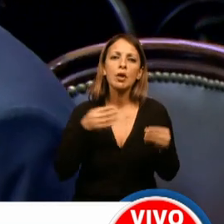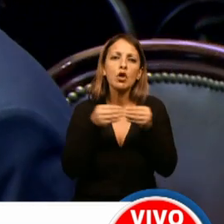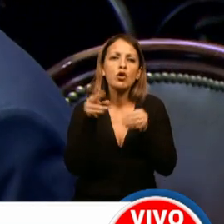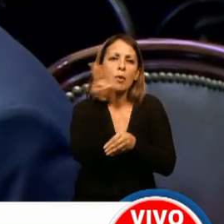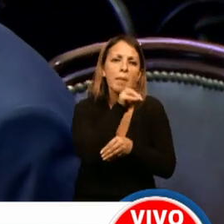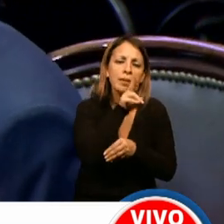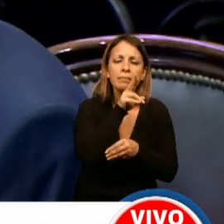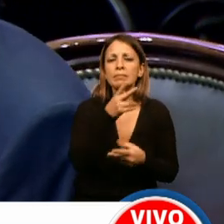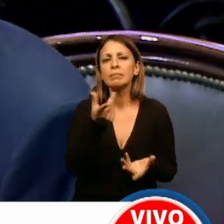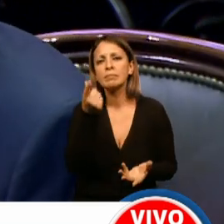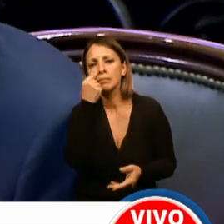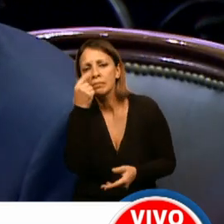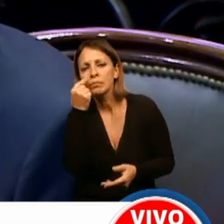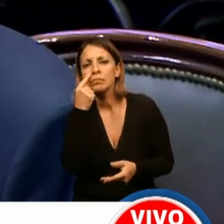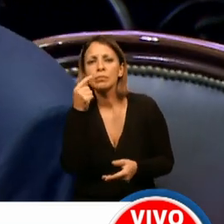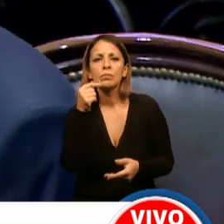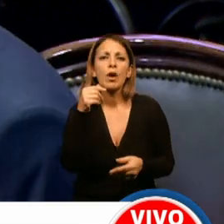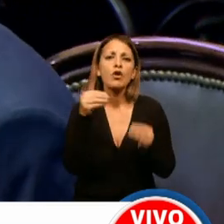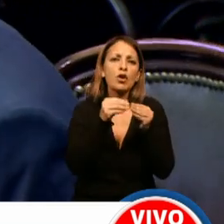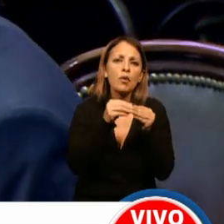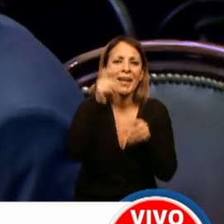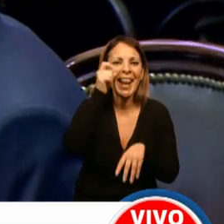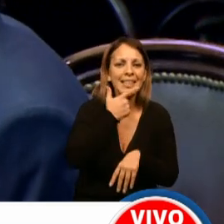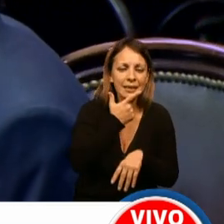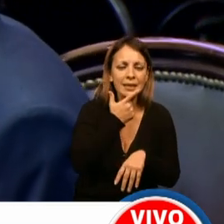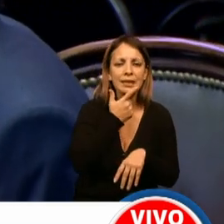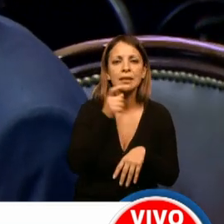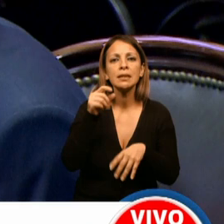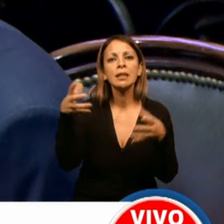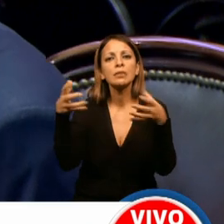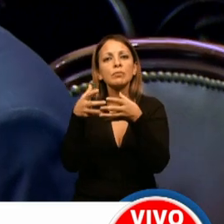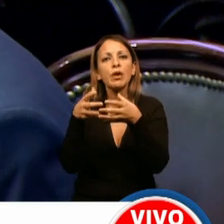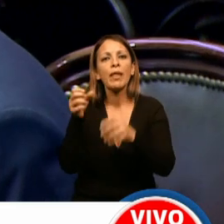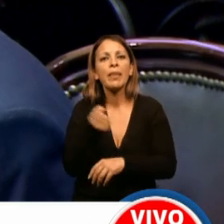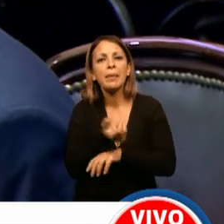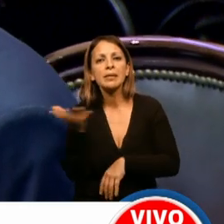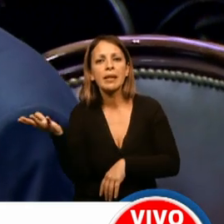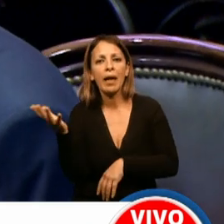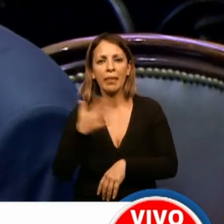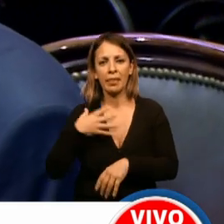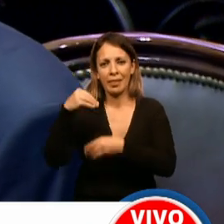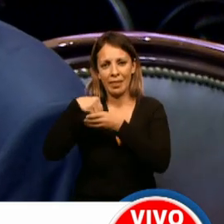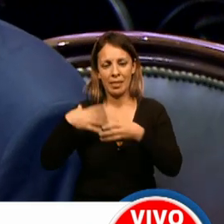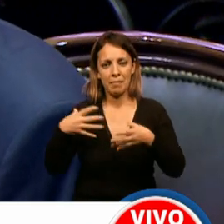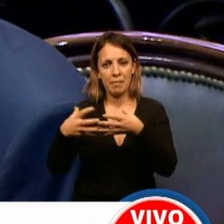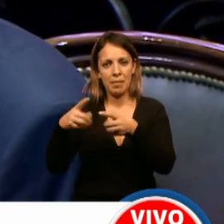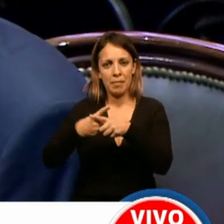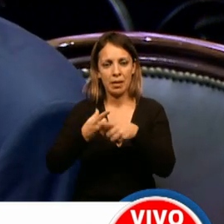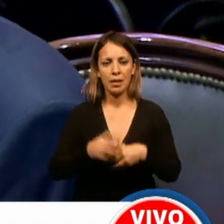compañeros y compañeras del espacio de diversidad de mi partido